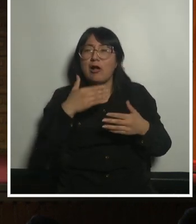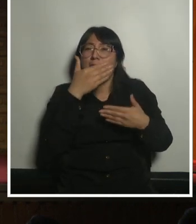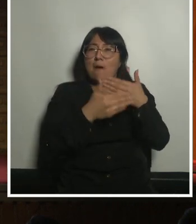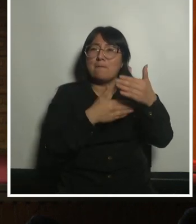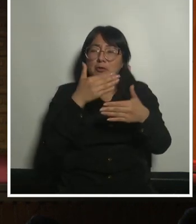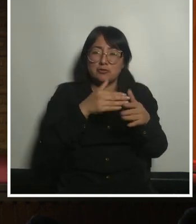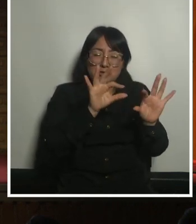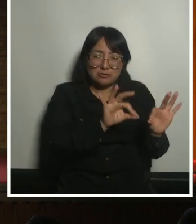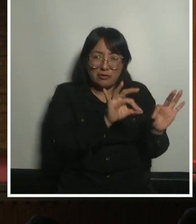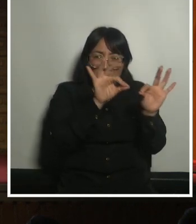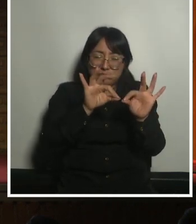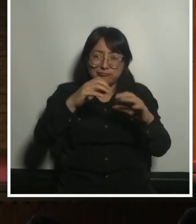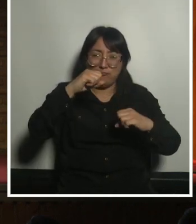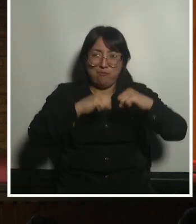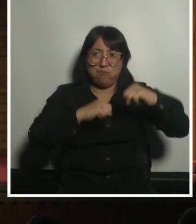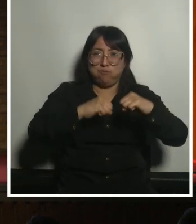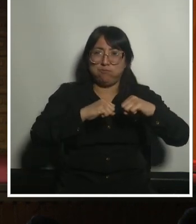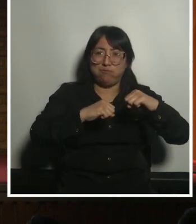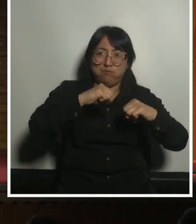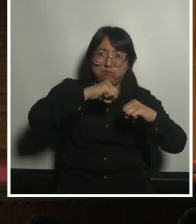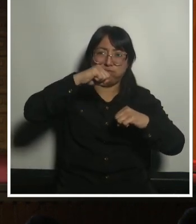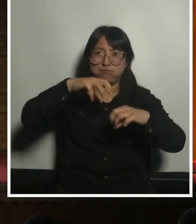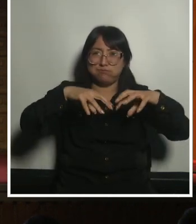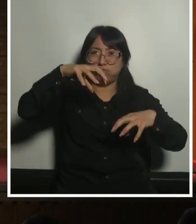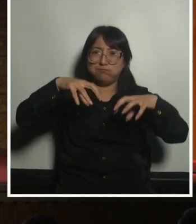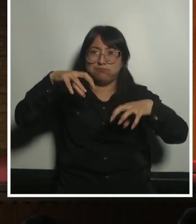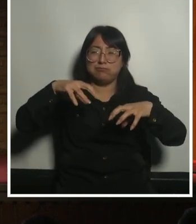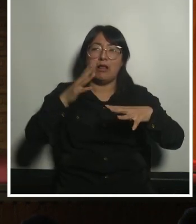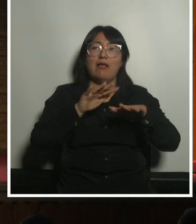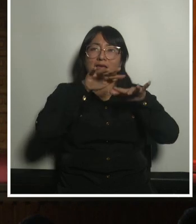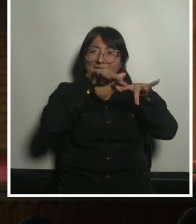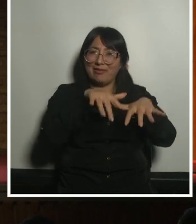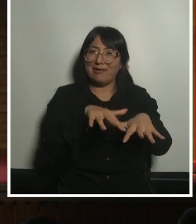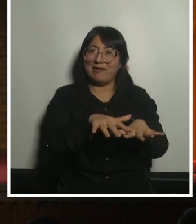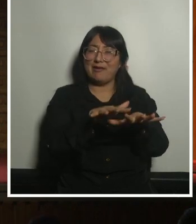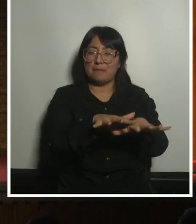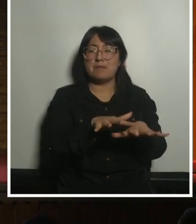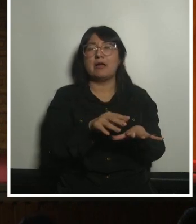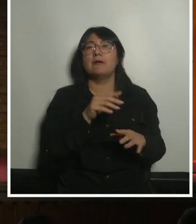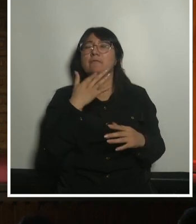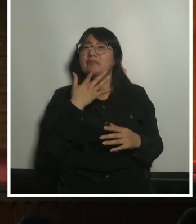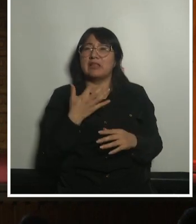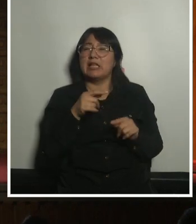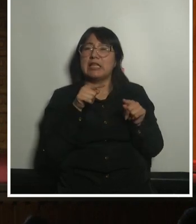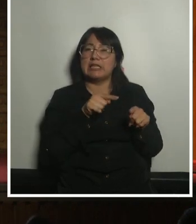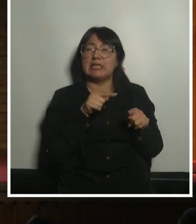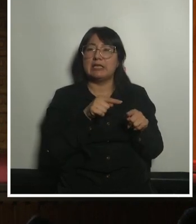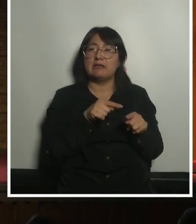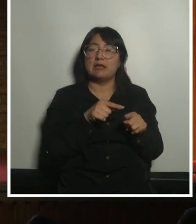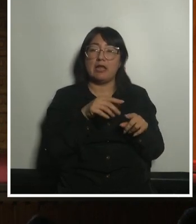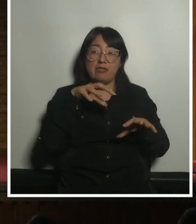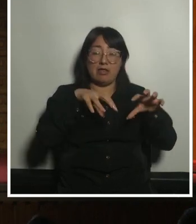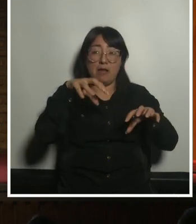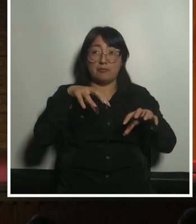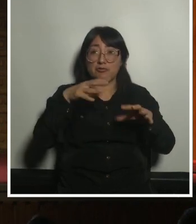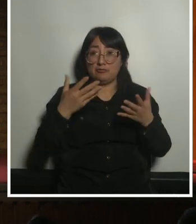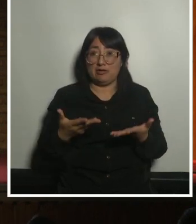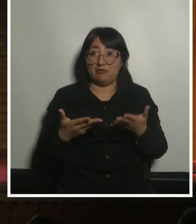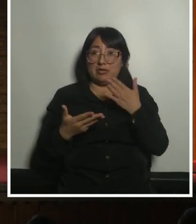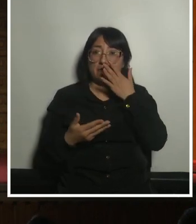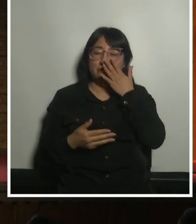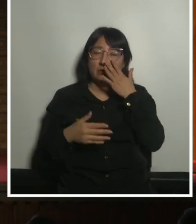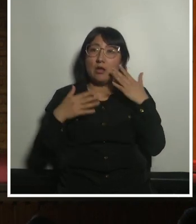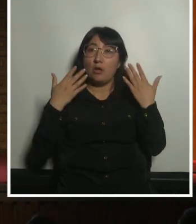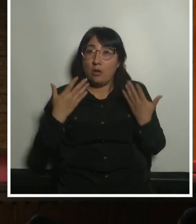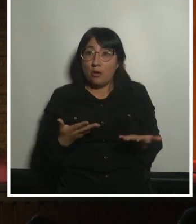de acomodamientos, por decirlo así, del mar respecto de la posición actual que han tenido. Entonces, por eso